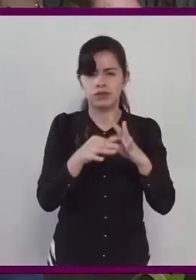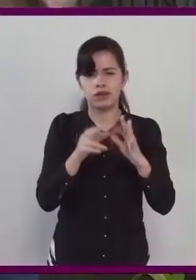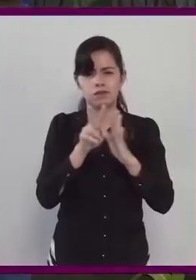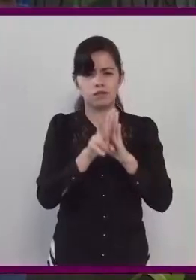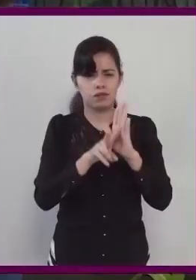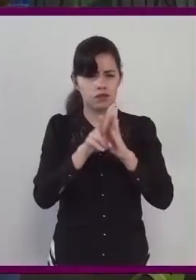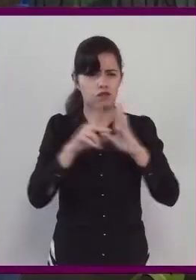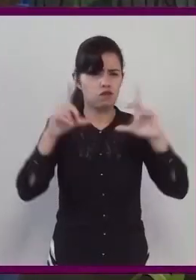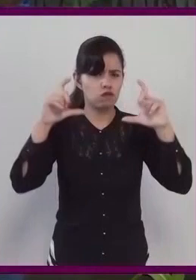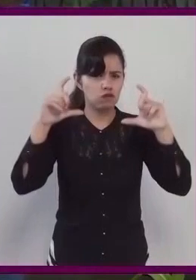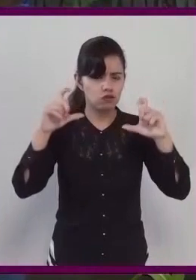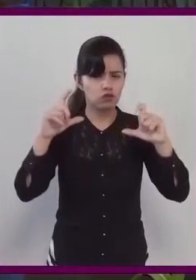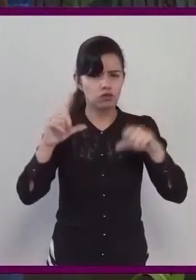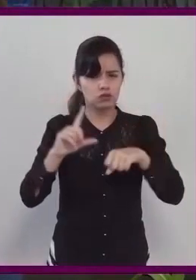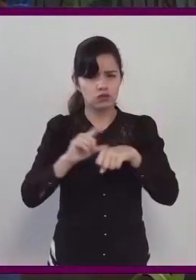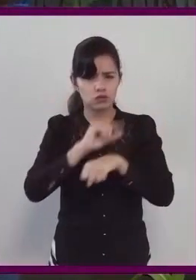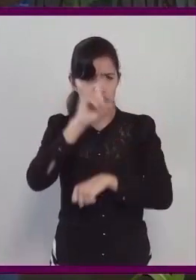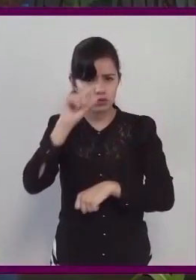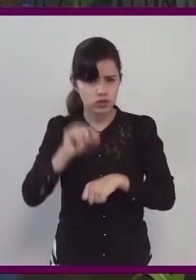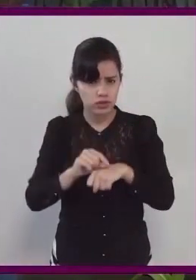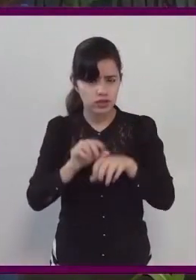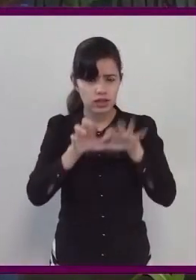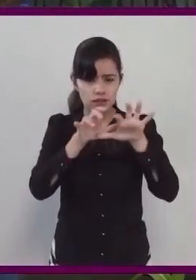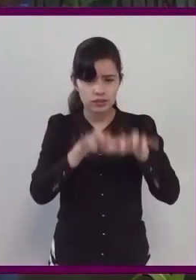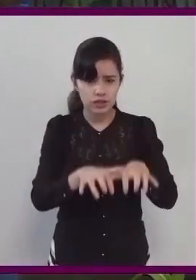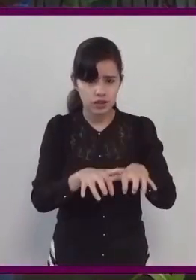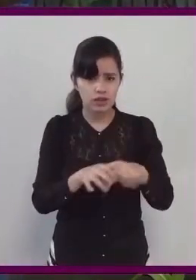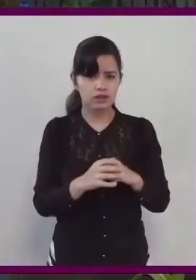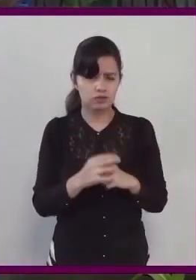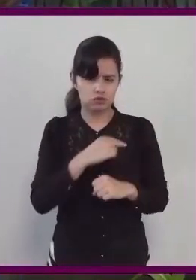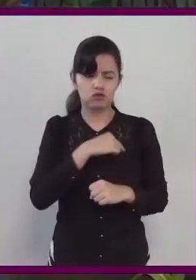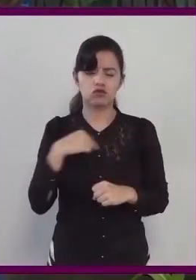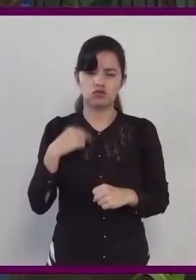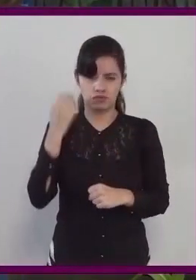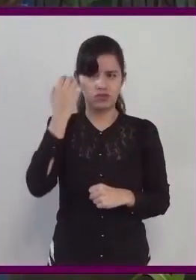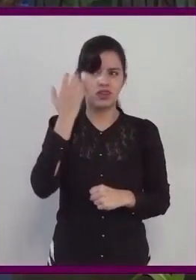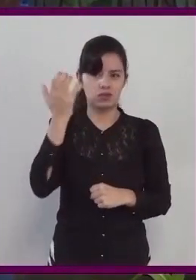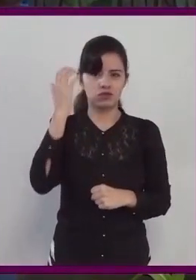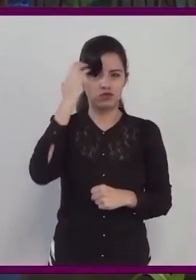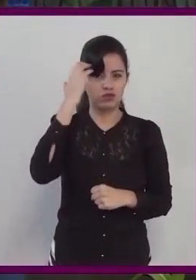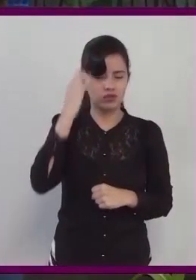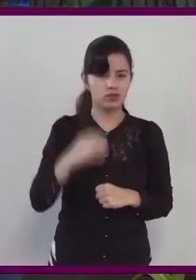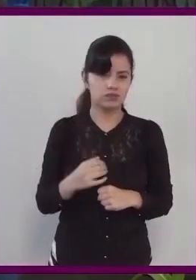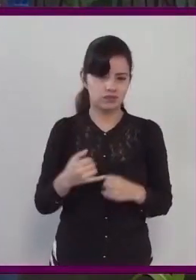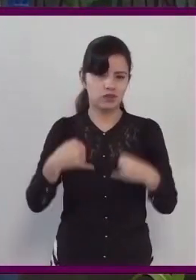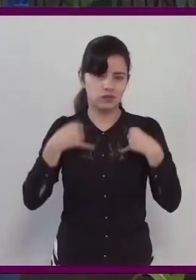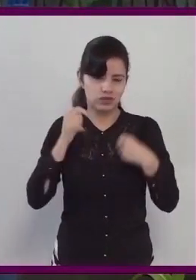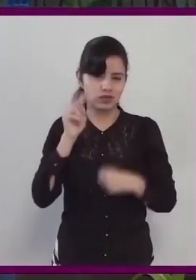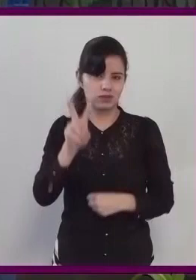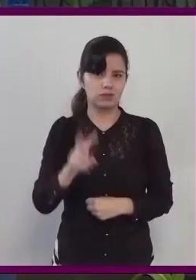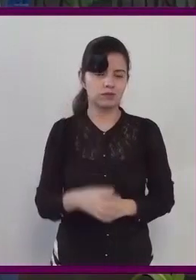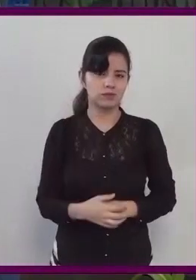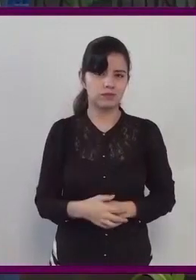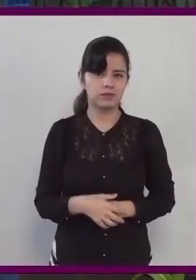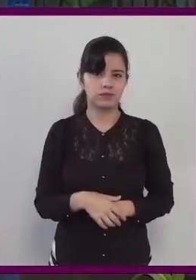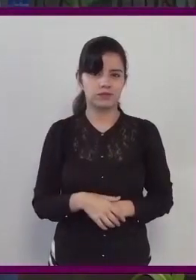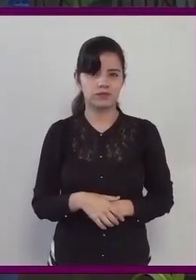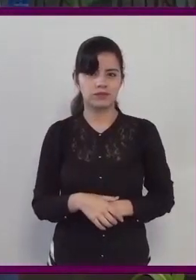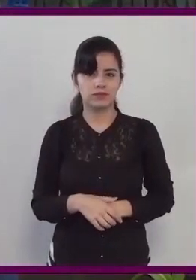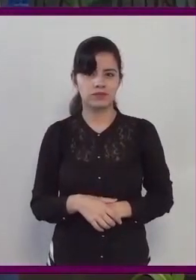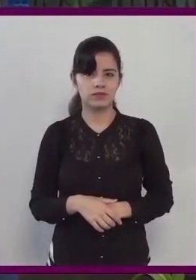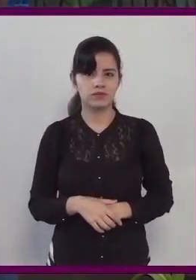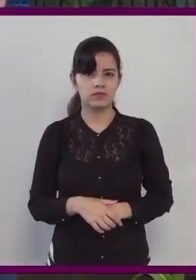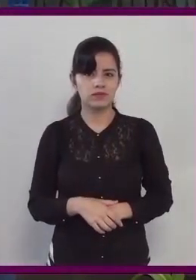Compartan con nosotros con qué grupo se identifican o a qué grupo pertenecen. Manden videos, fotos, tweets a